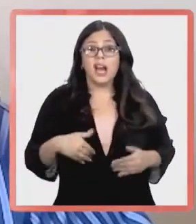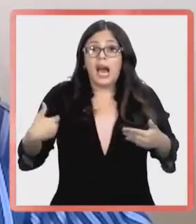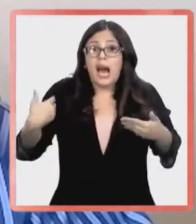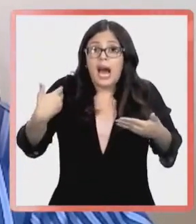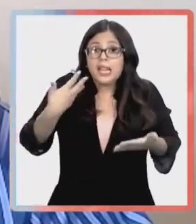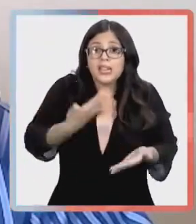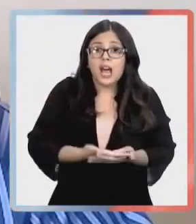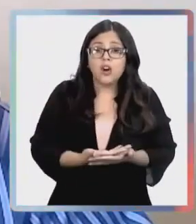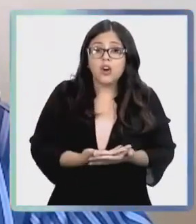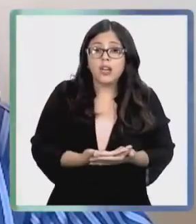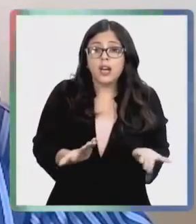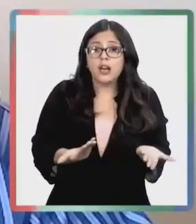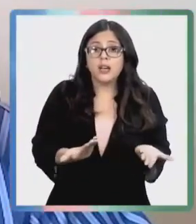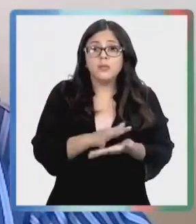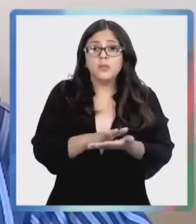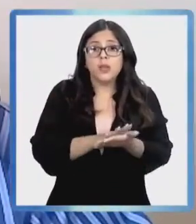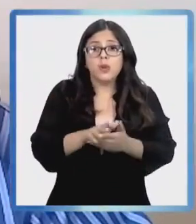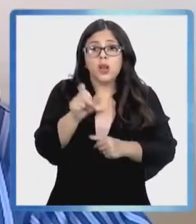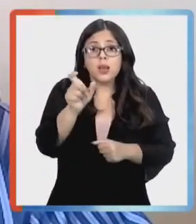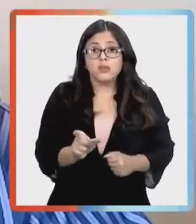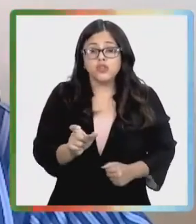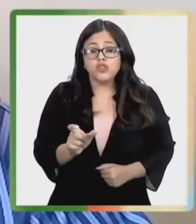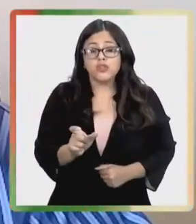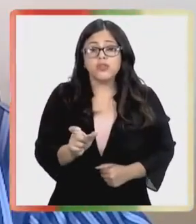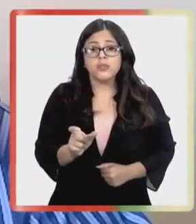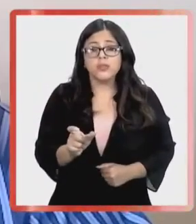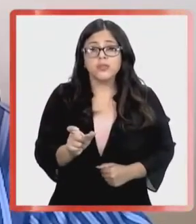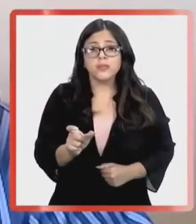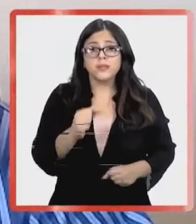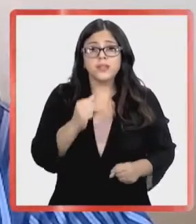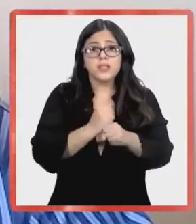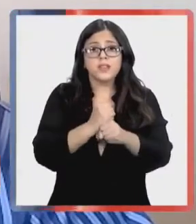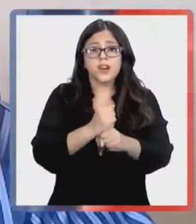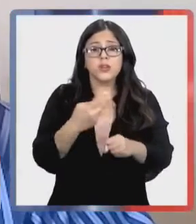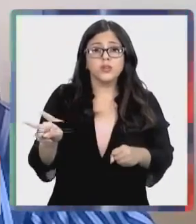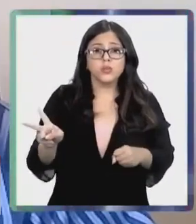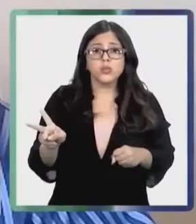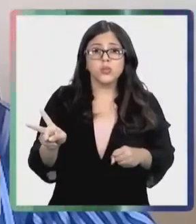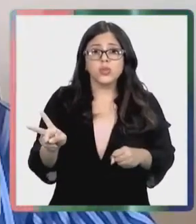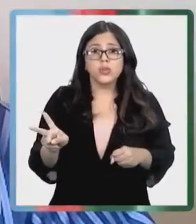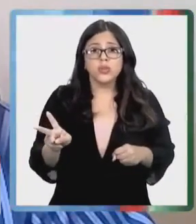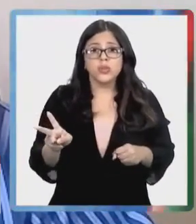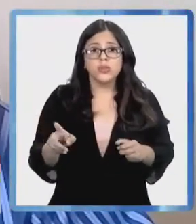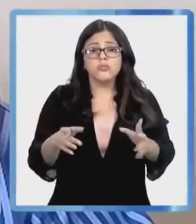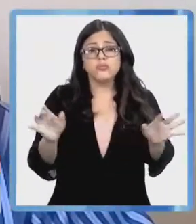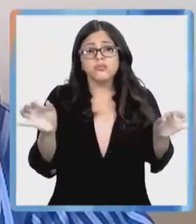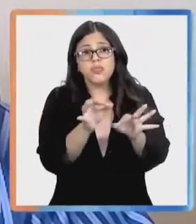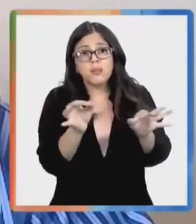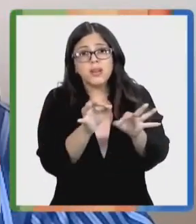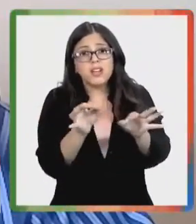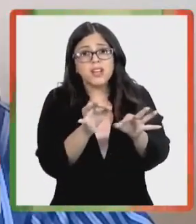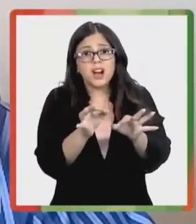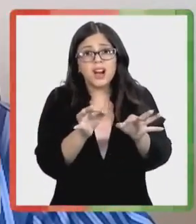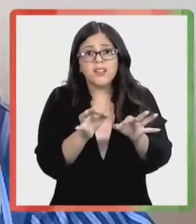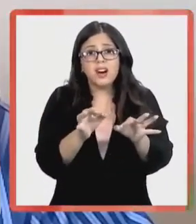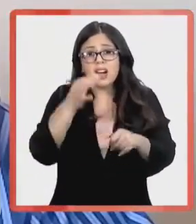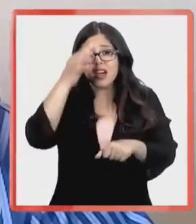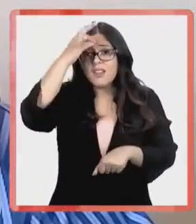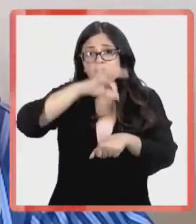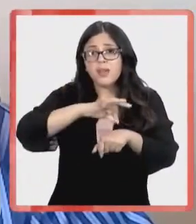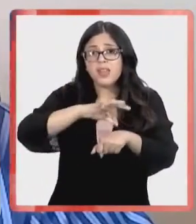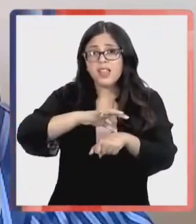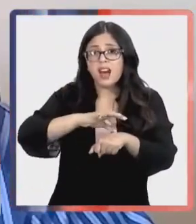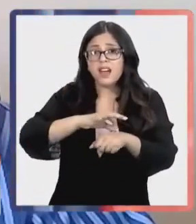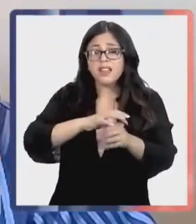es que, como la persona generalmente en su pega comentaba la enfermedad que tenía y su compañero de trabajo, su